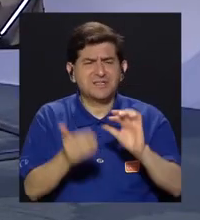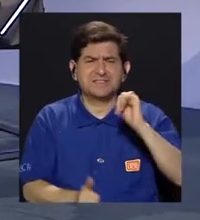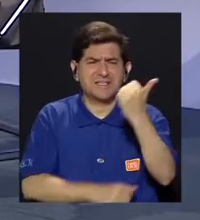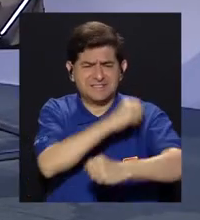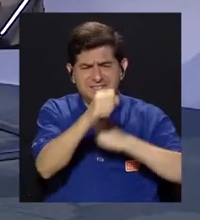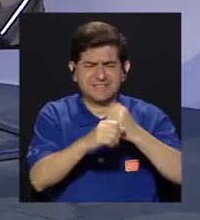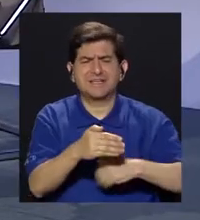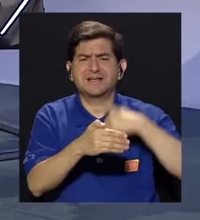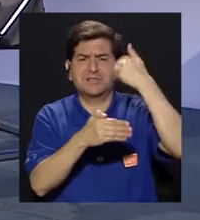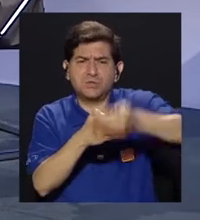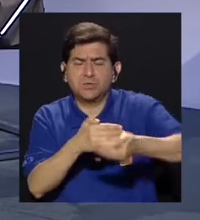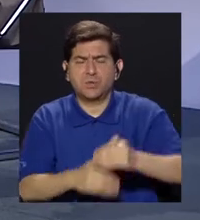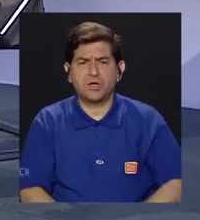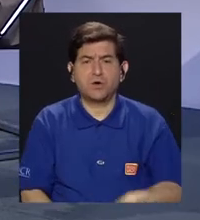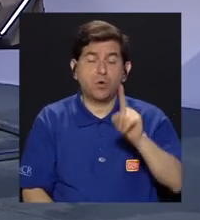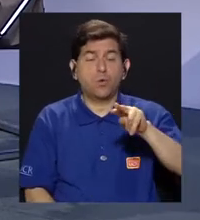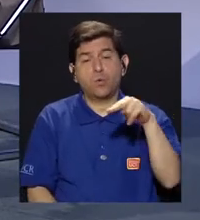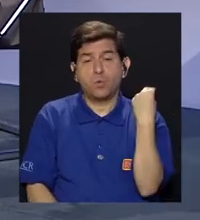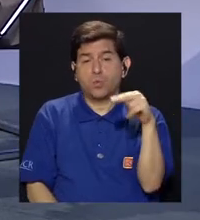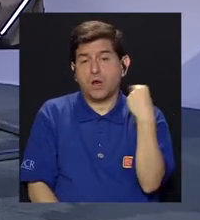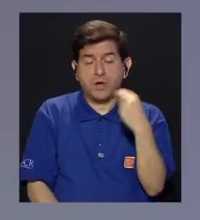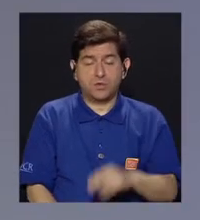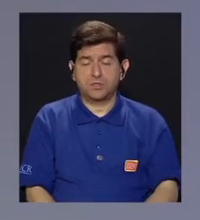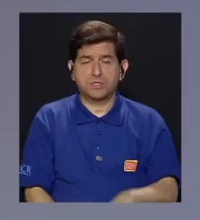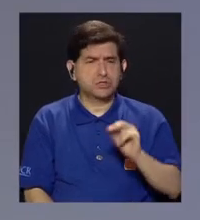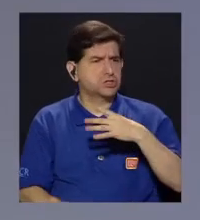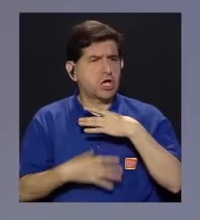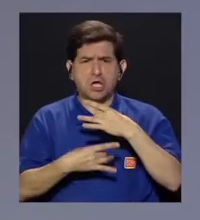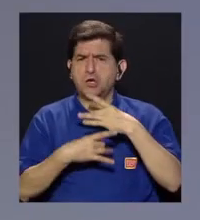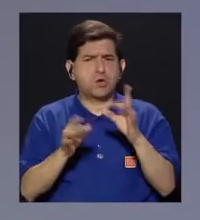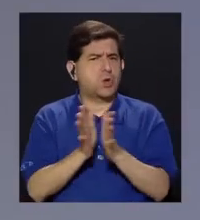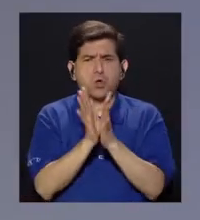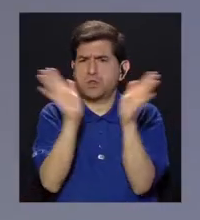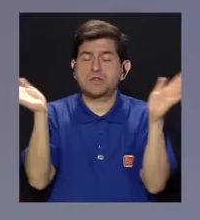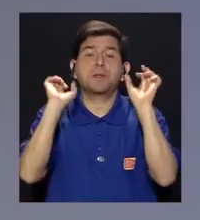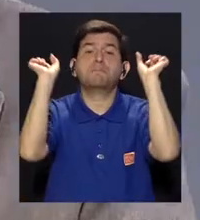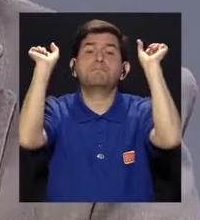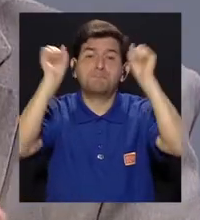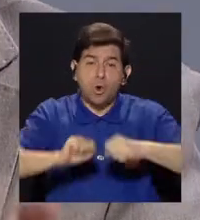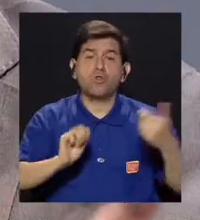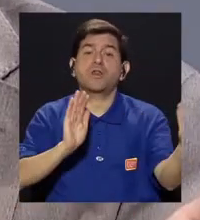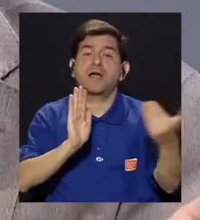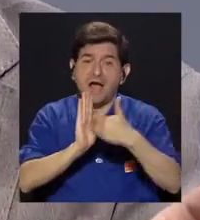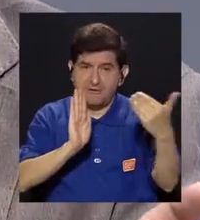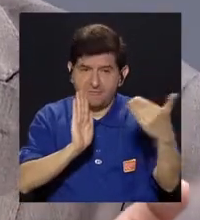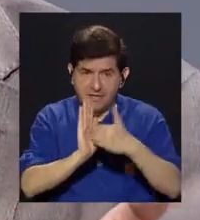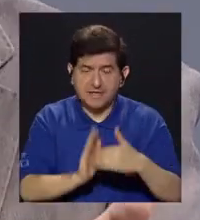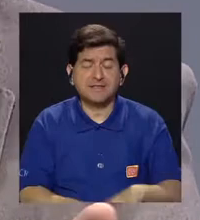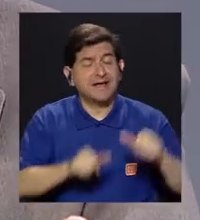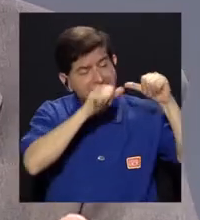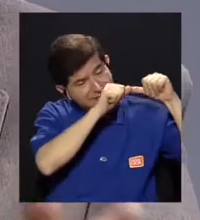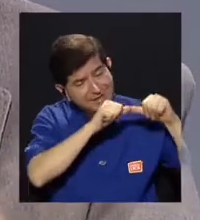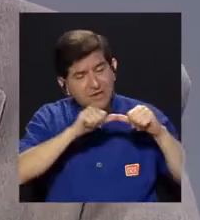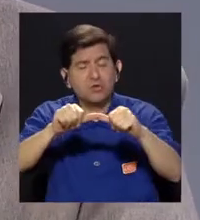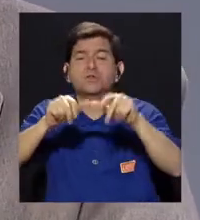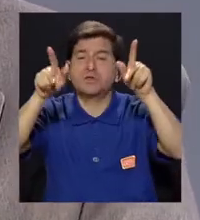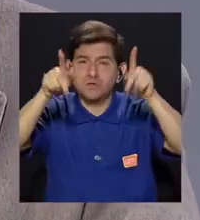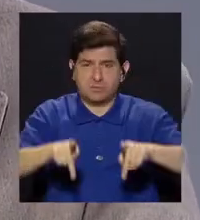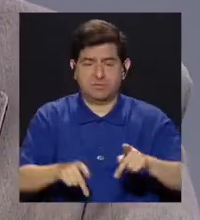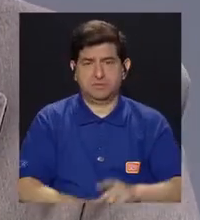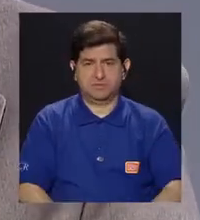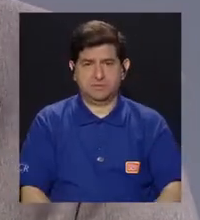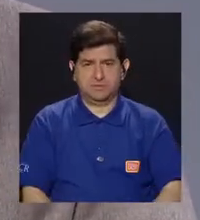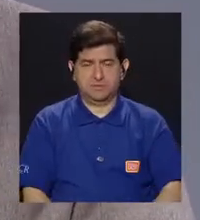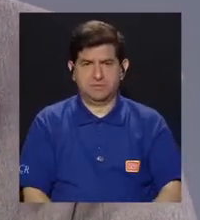vez 10 años después una noticia que no es de interés público de afectarle a perpetuidad a una